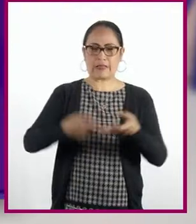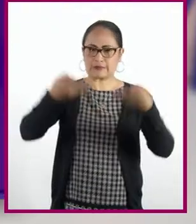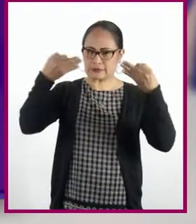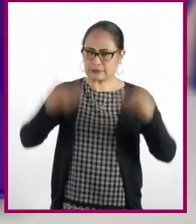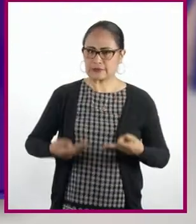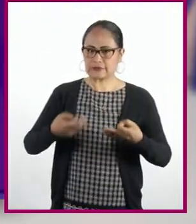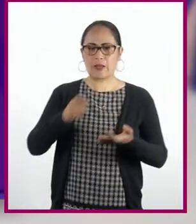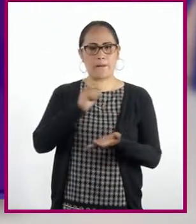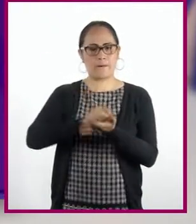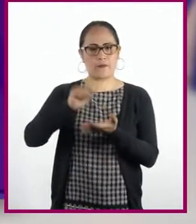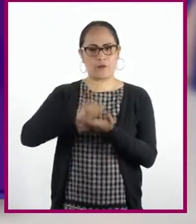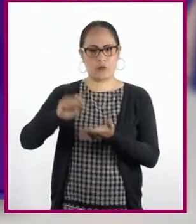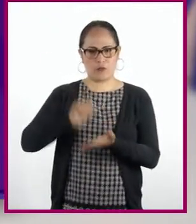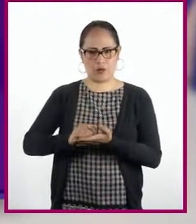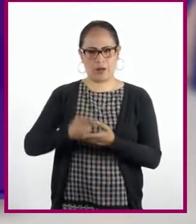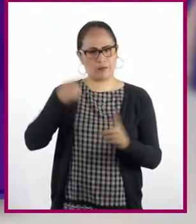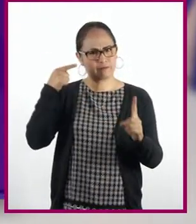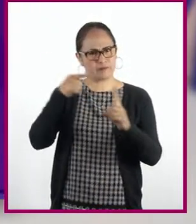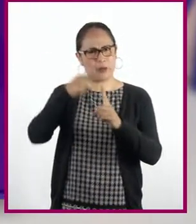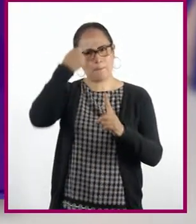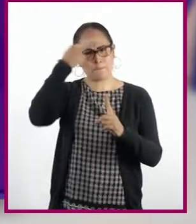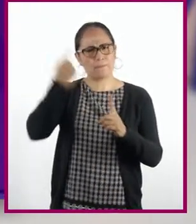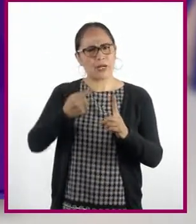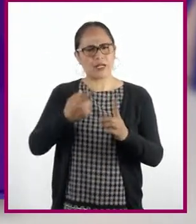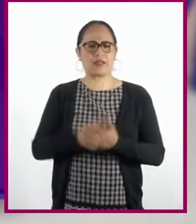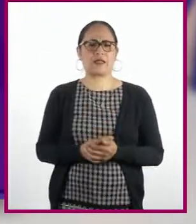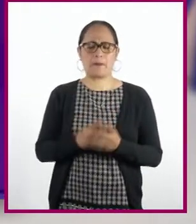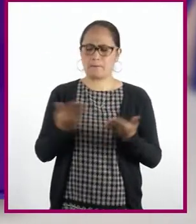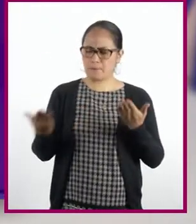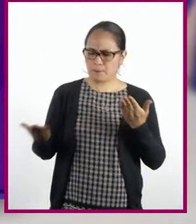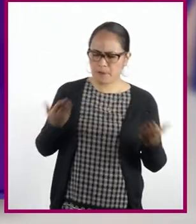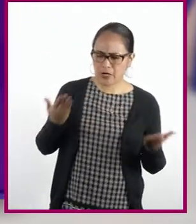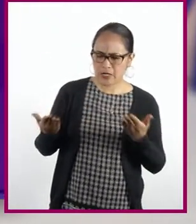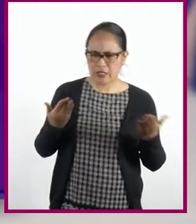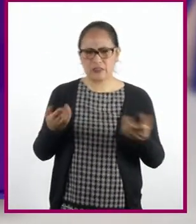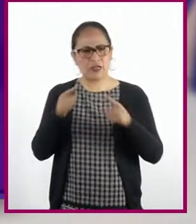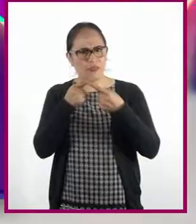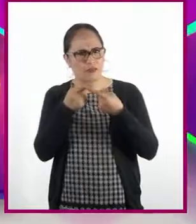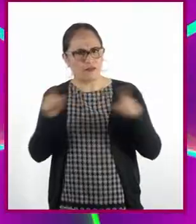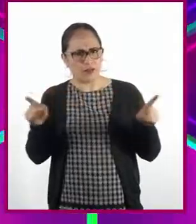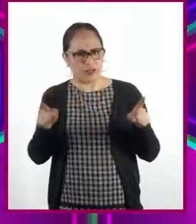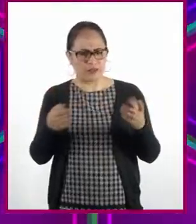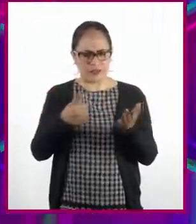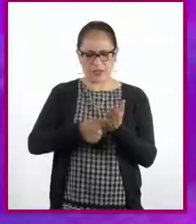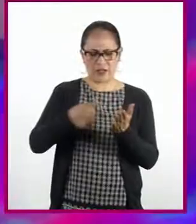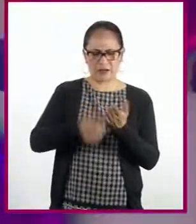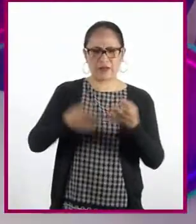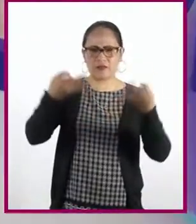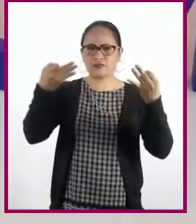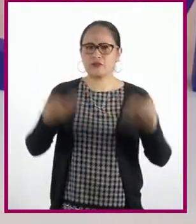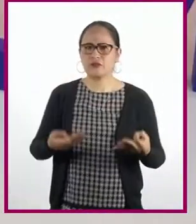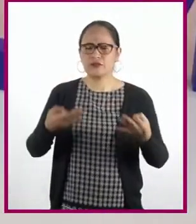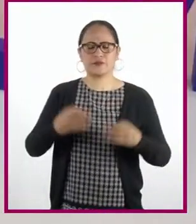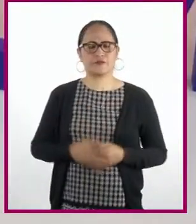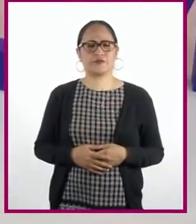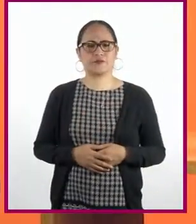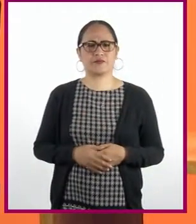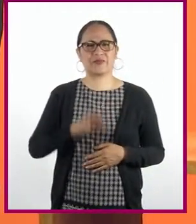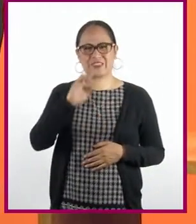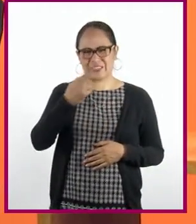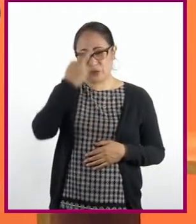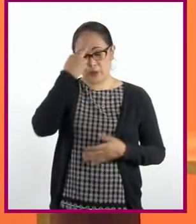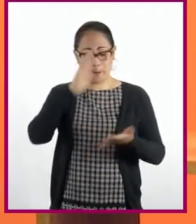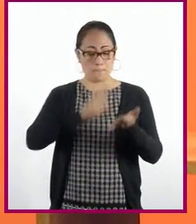nos centraremos en el propósito, identificar semejanzas y diferencias en cartas formales. Recuerden que este tipo